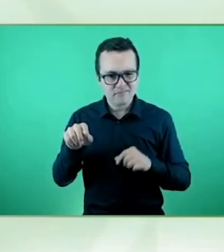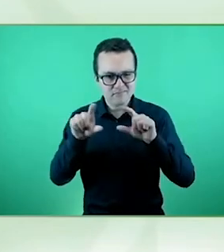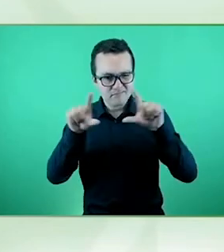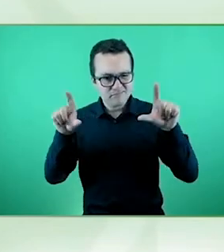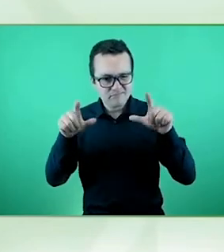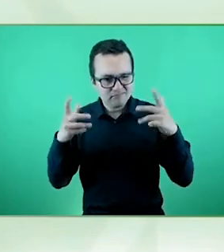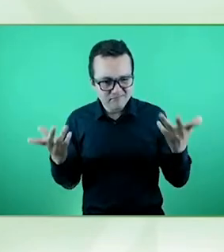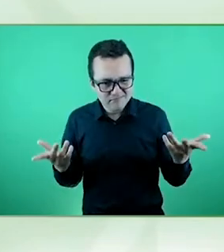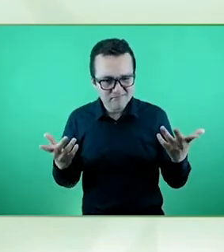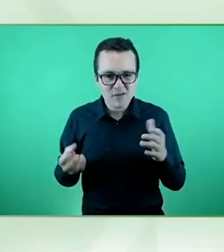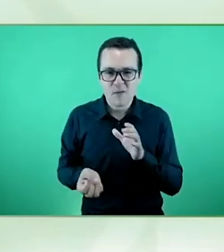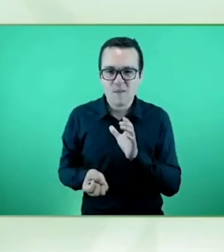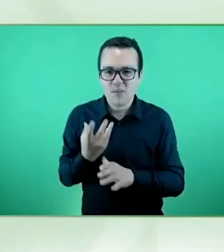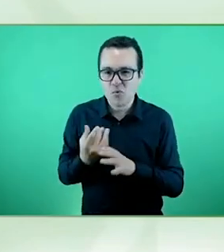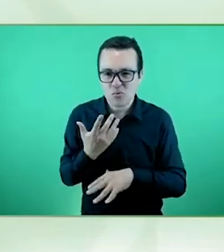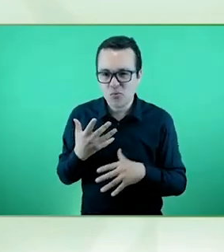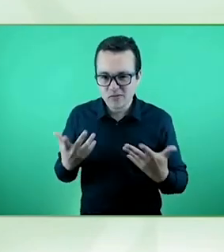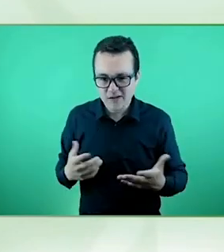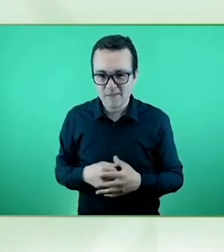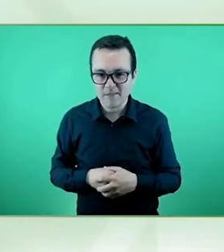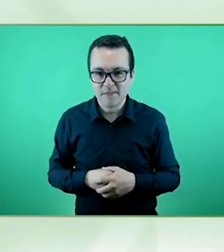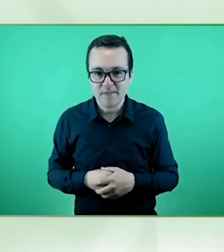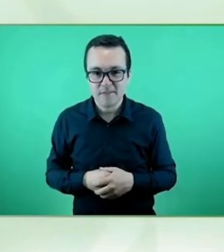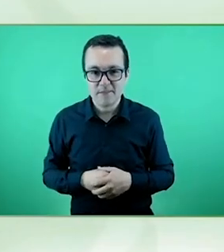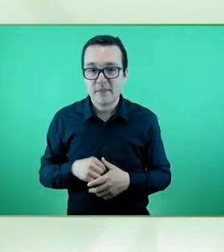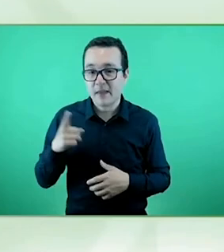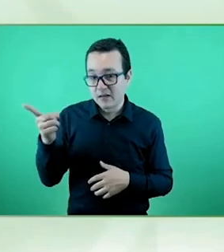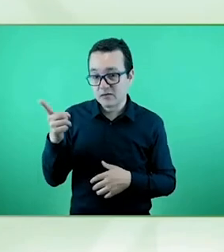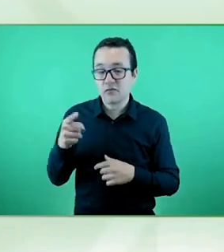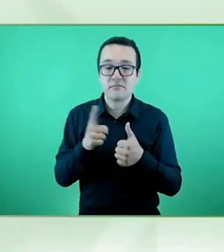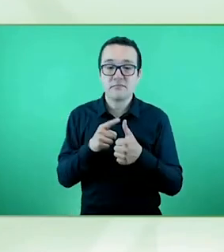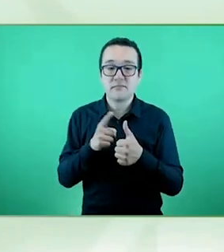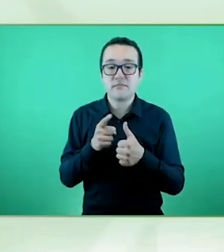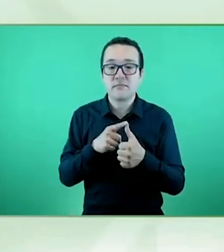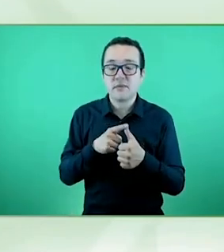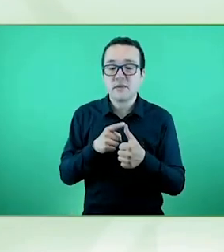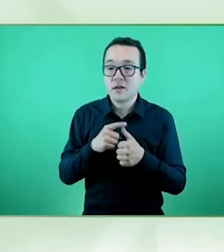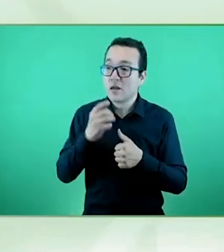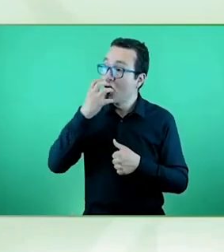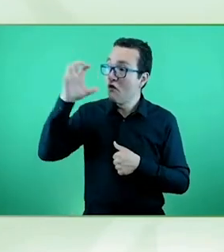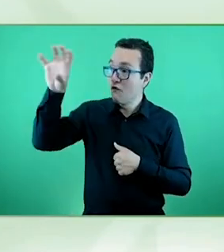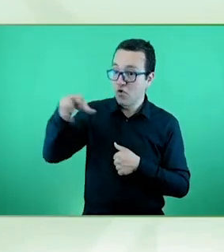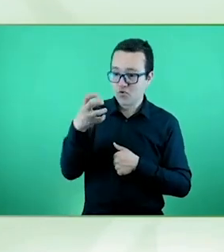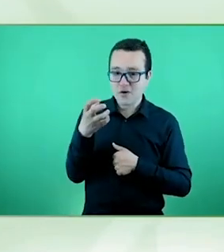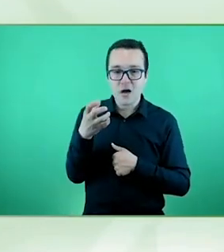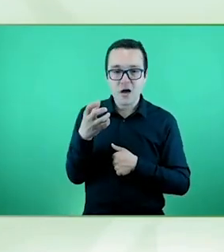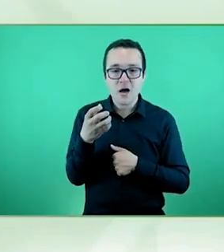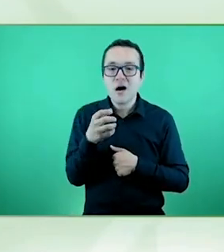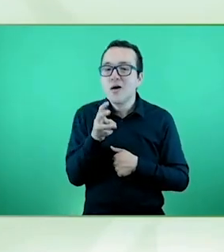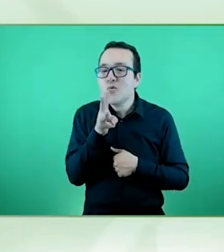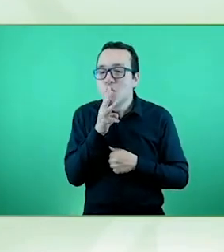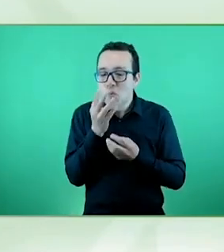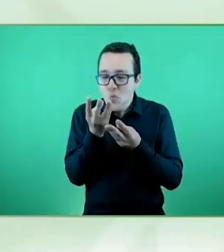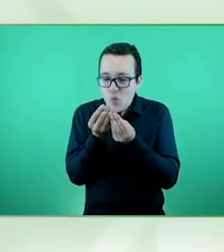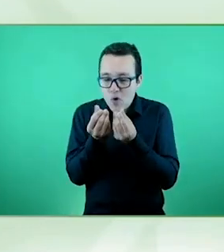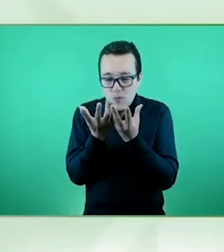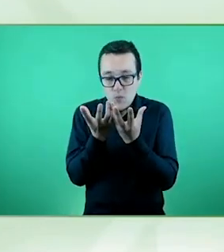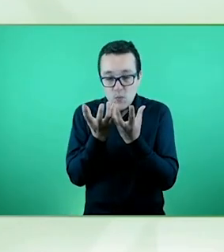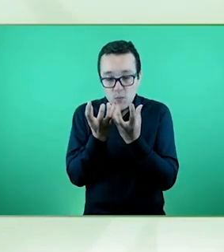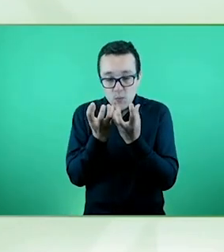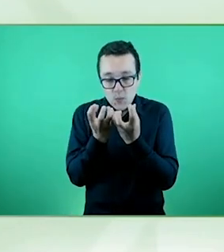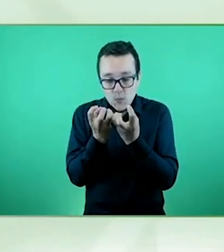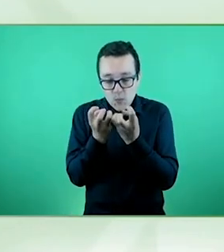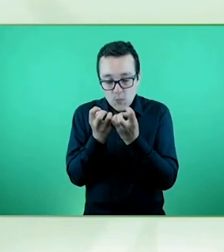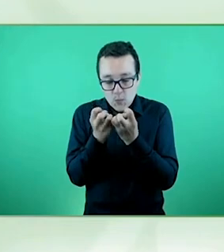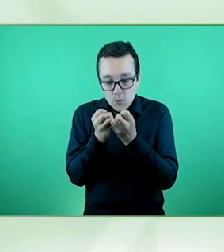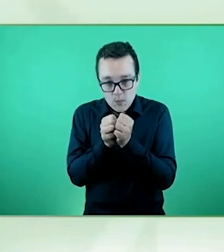presentación. Frutas, frutos deshidratados. Acá se ocupa una técnica de deshidratación solar